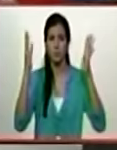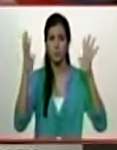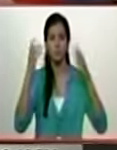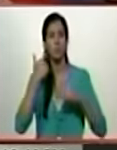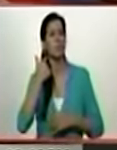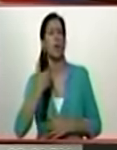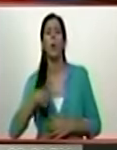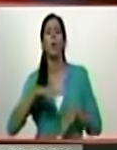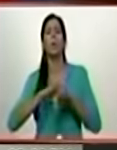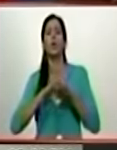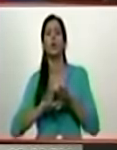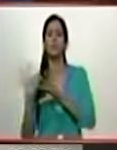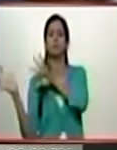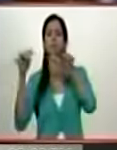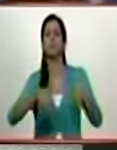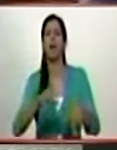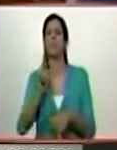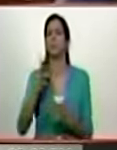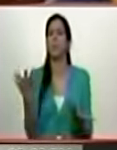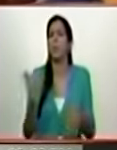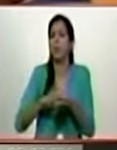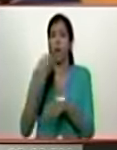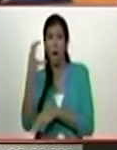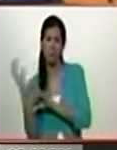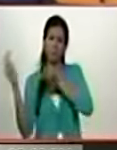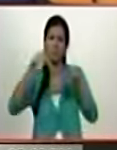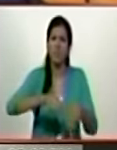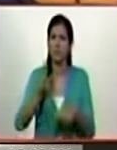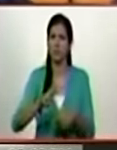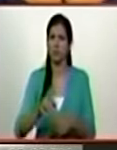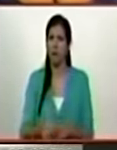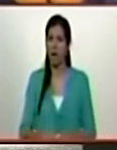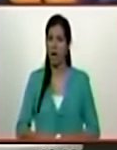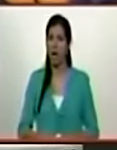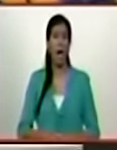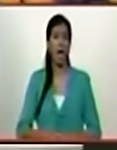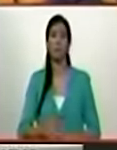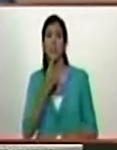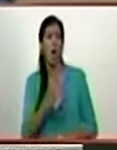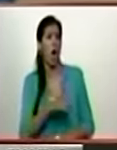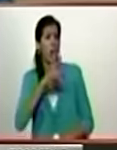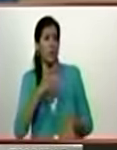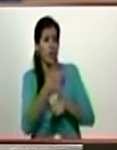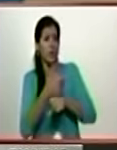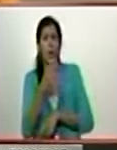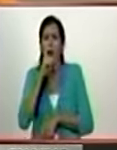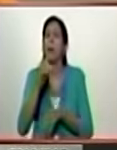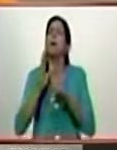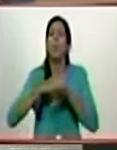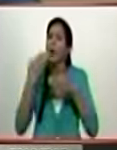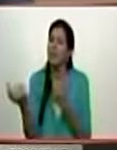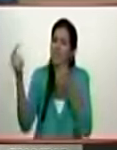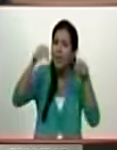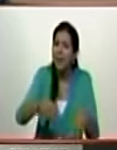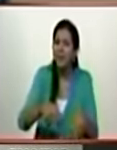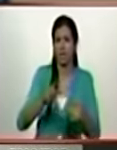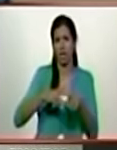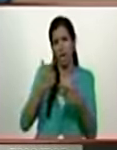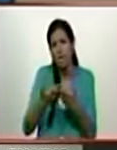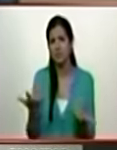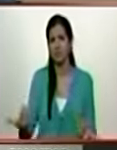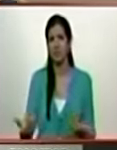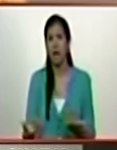¿Por qué se vienen para acá? Es tan malo esta dictadura, este gobierno, pero ¿por qué se vienen entonces? ¿Cómo yo me voy a